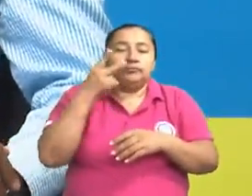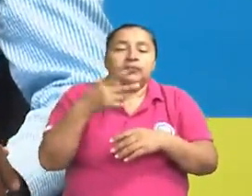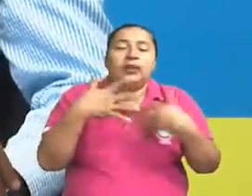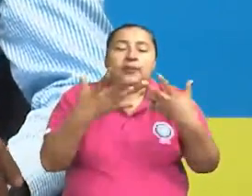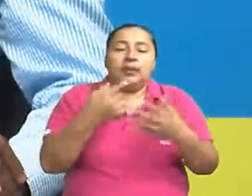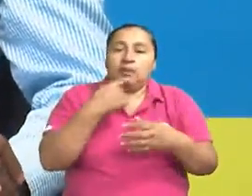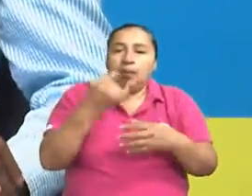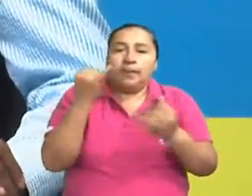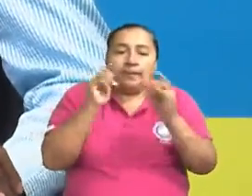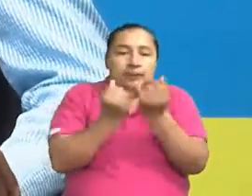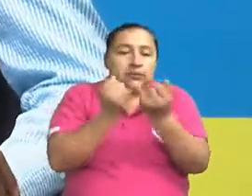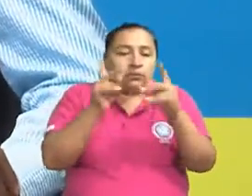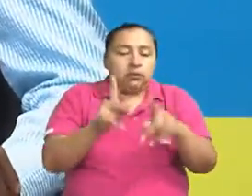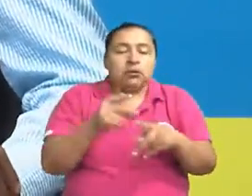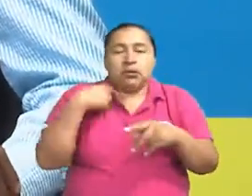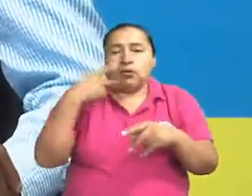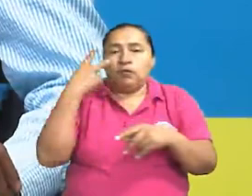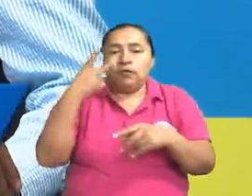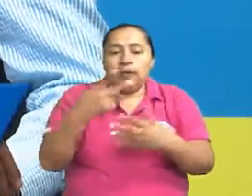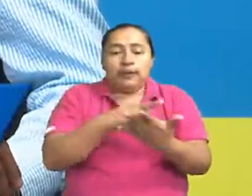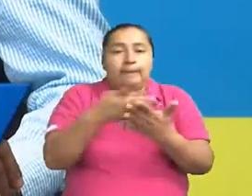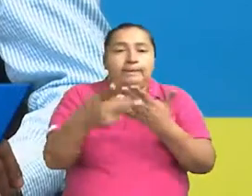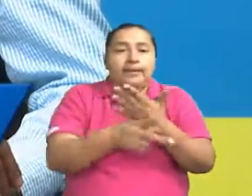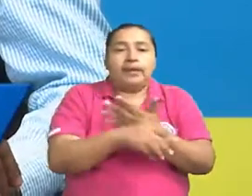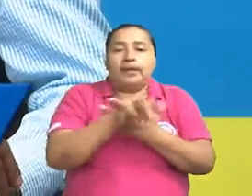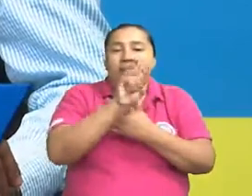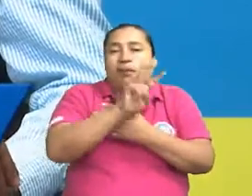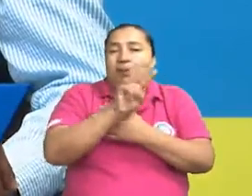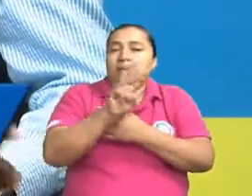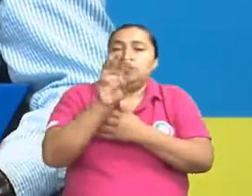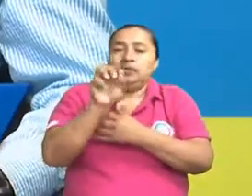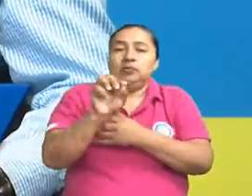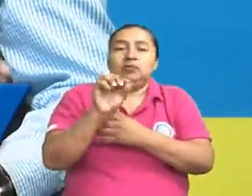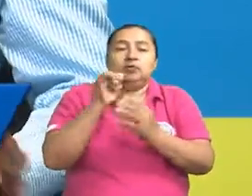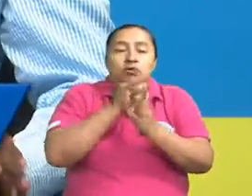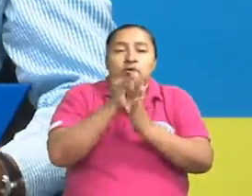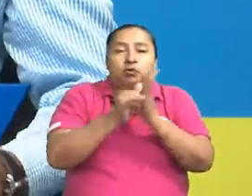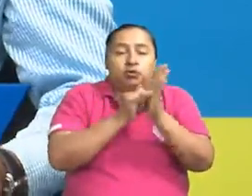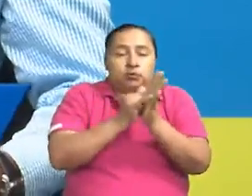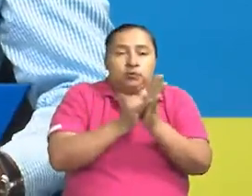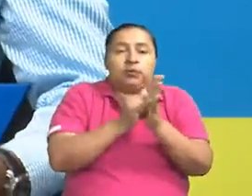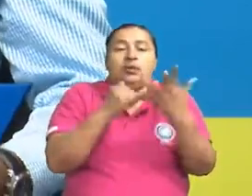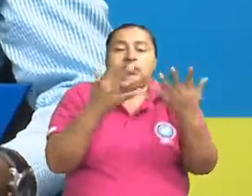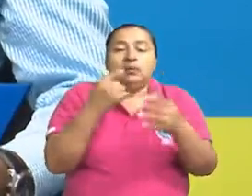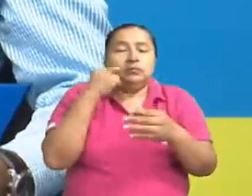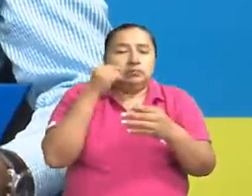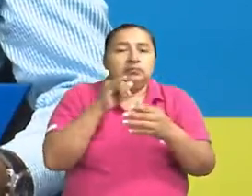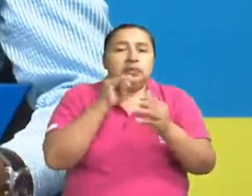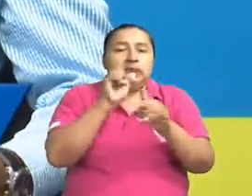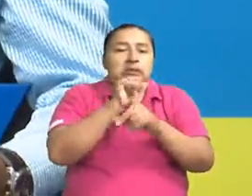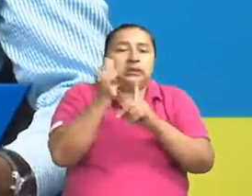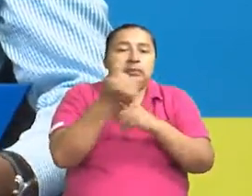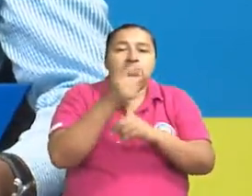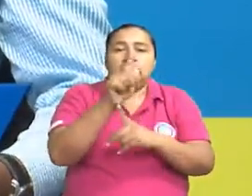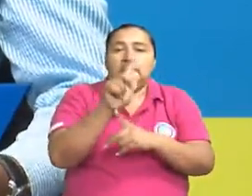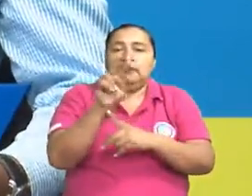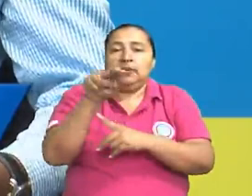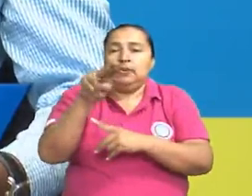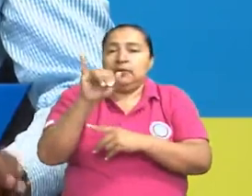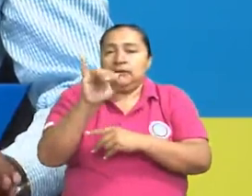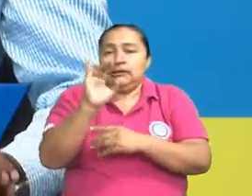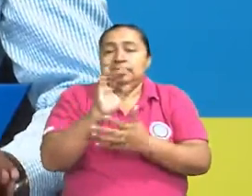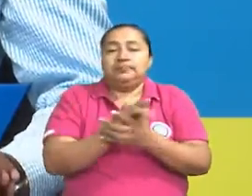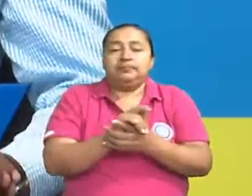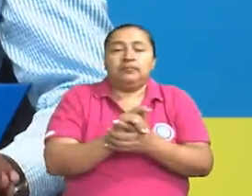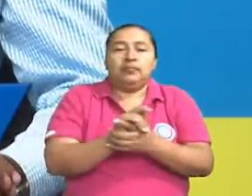quienes nos sintonizan en la página del canal parlamentario en YouTube. En YouTube aparecemos como Asamblea TVNIC. El